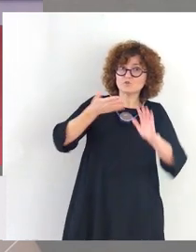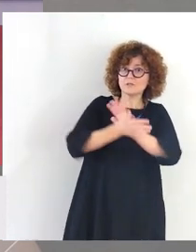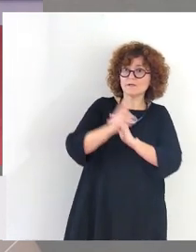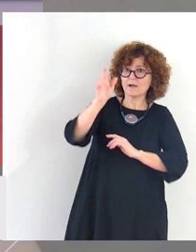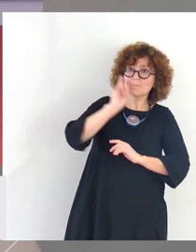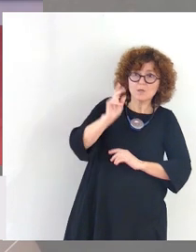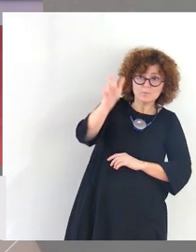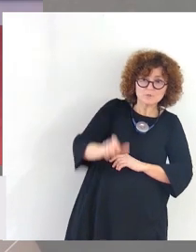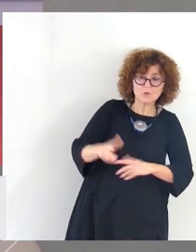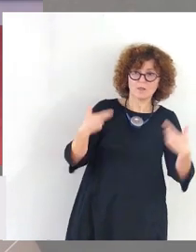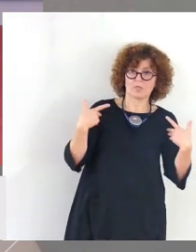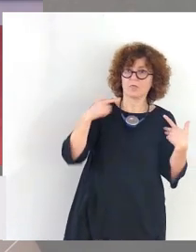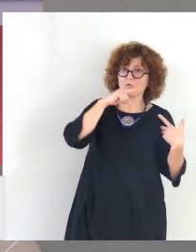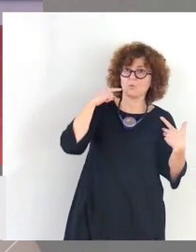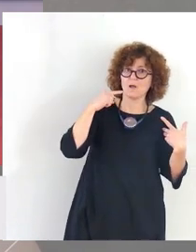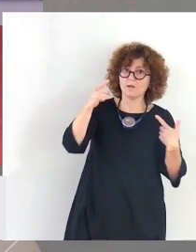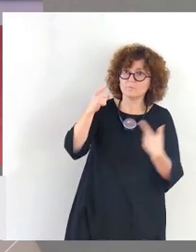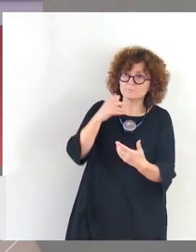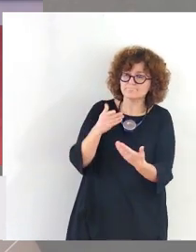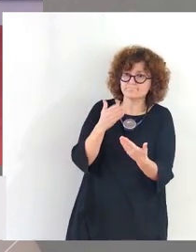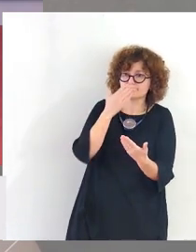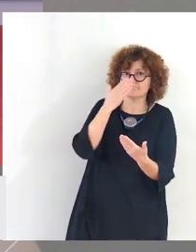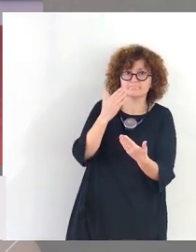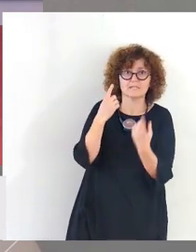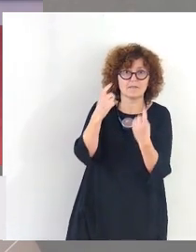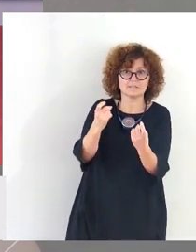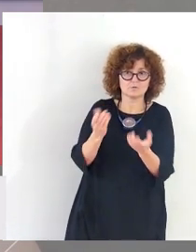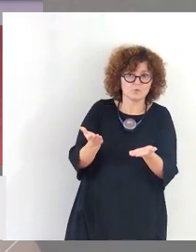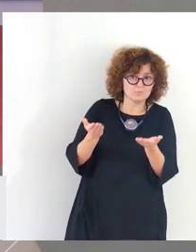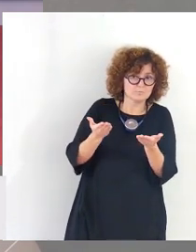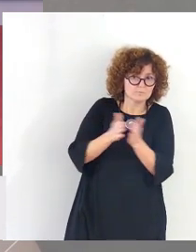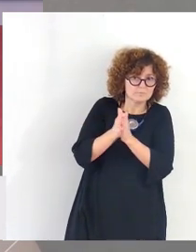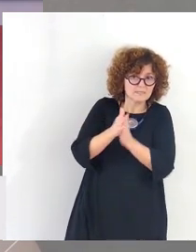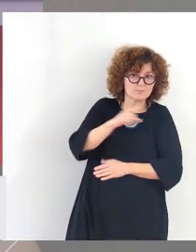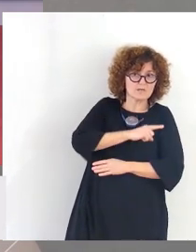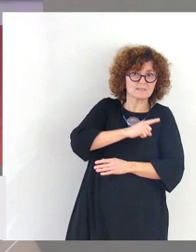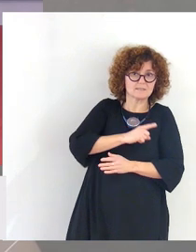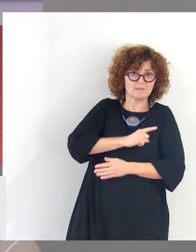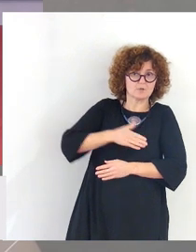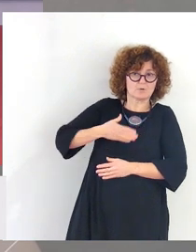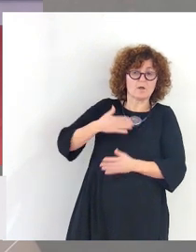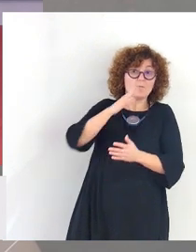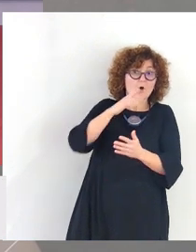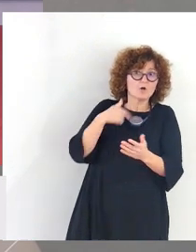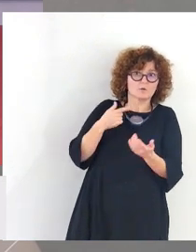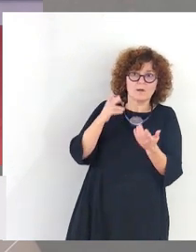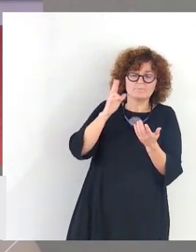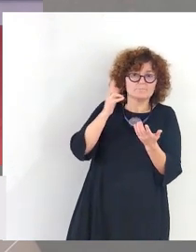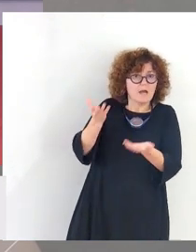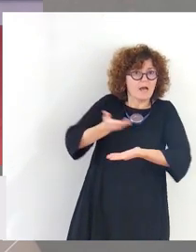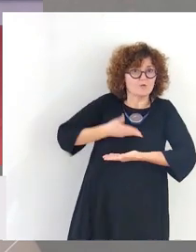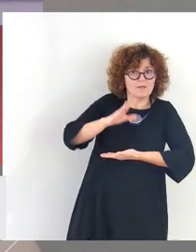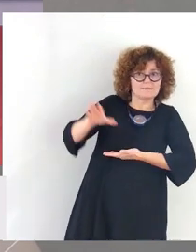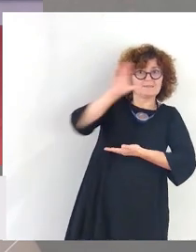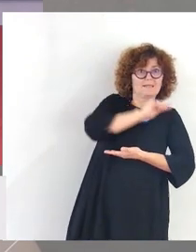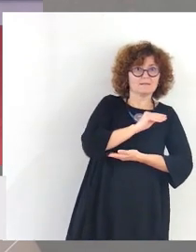demás y que por lo tanto necesito estimular ese sentimiento porque ese sentimiento es que me va a abrir el que me va a abrir